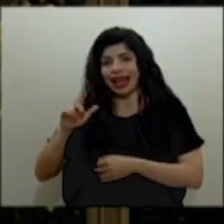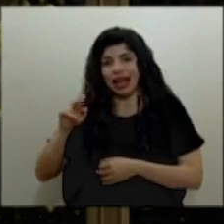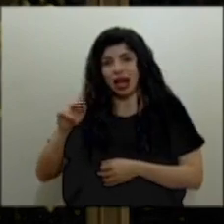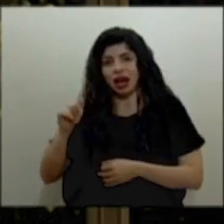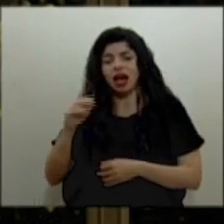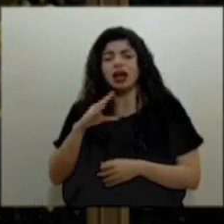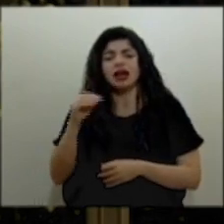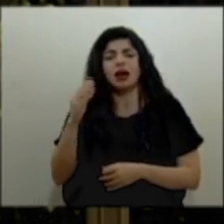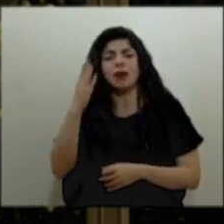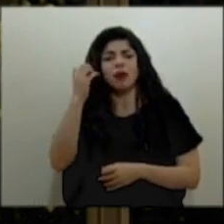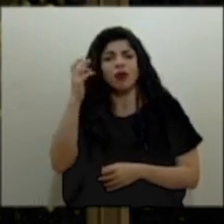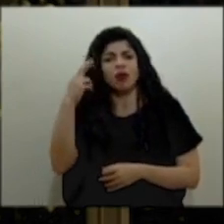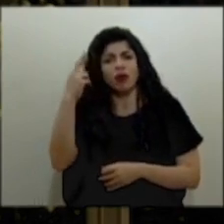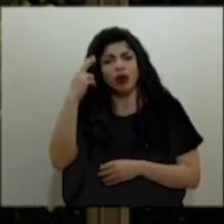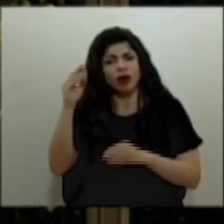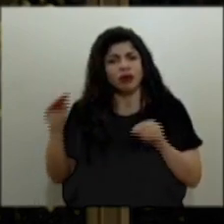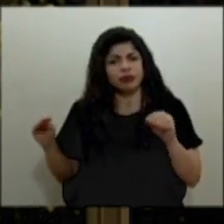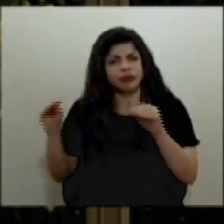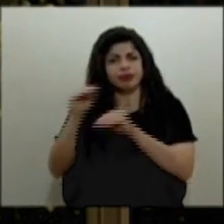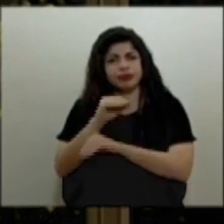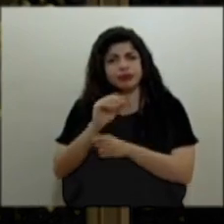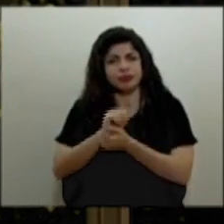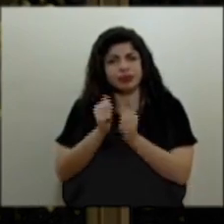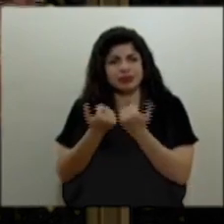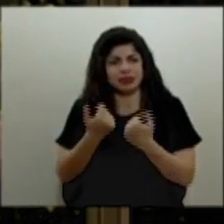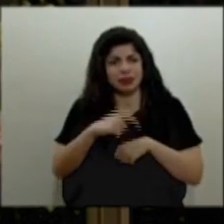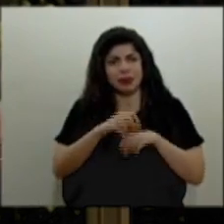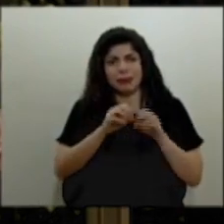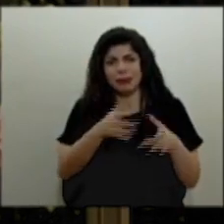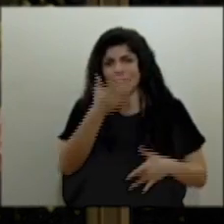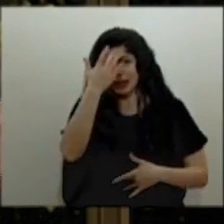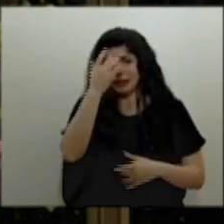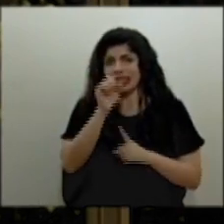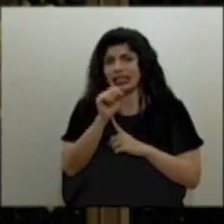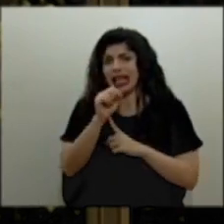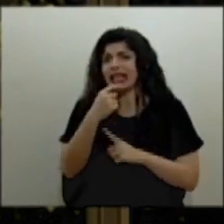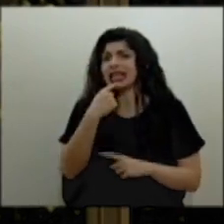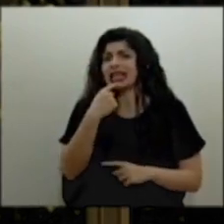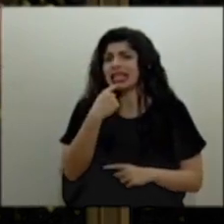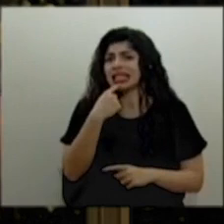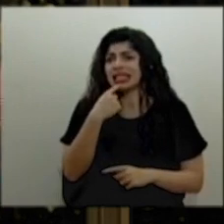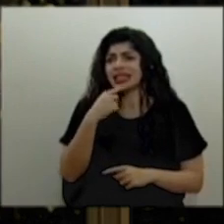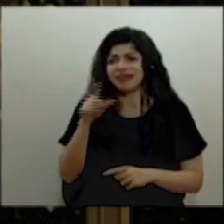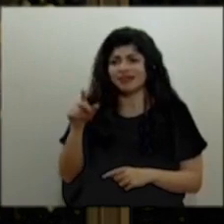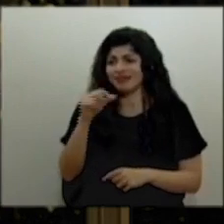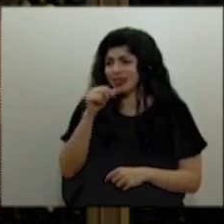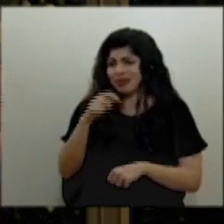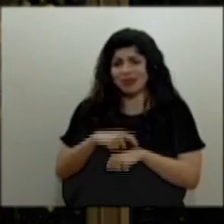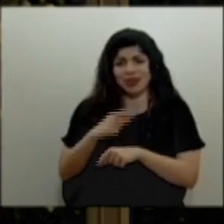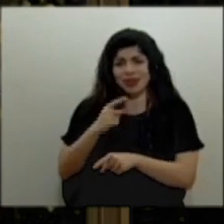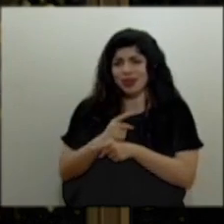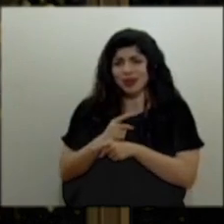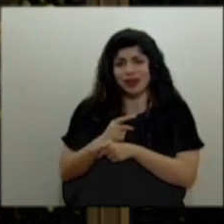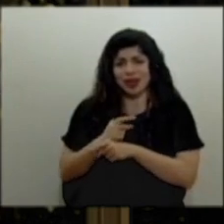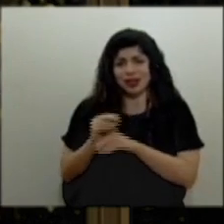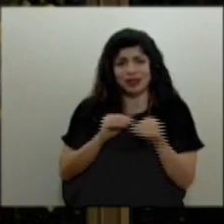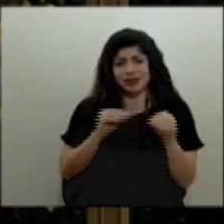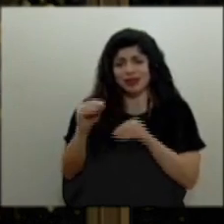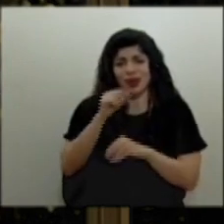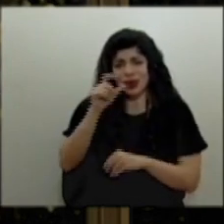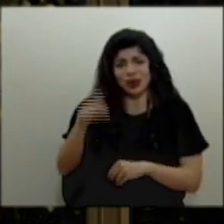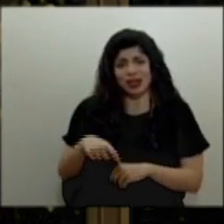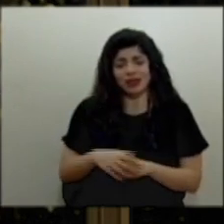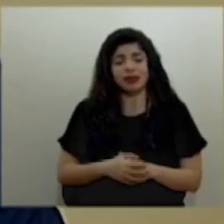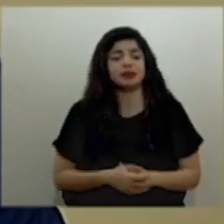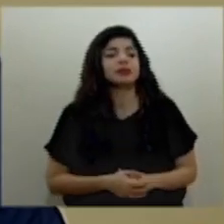las razones de estos cambios en momentos, digamos, de pandemia? Los sindicatos dicen que no era el momento adecuado como para hacer algunos movimientos.